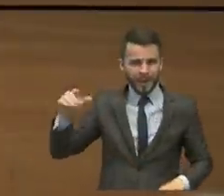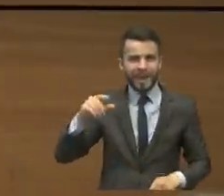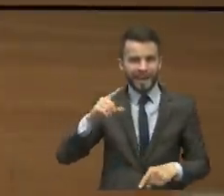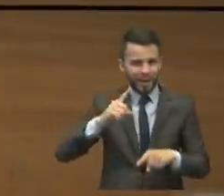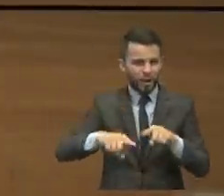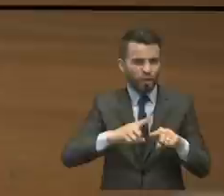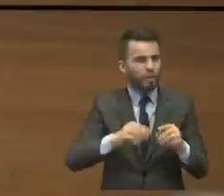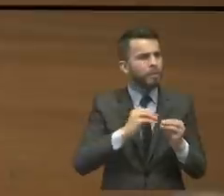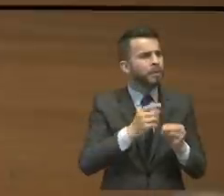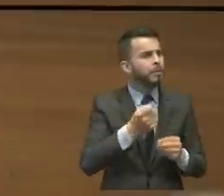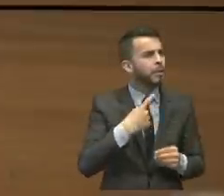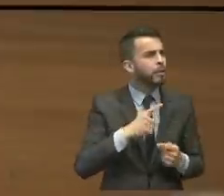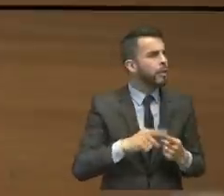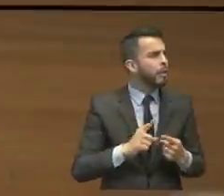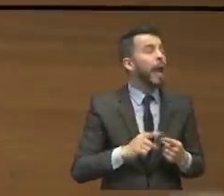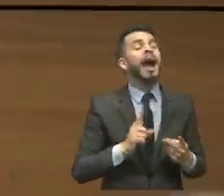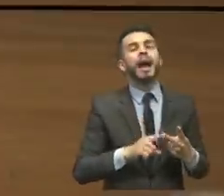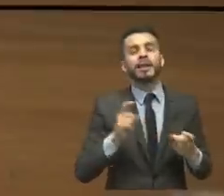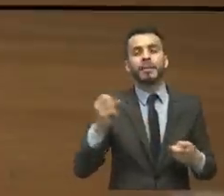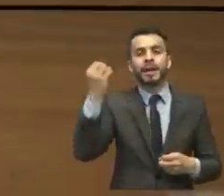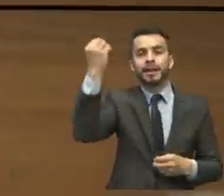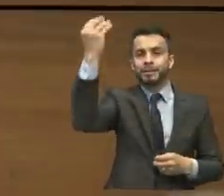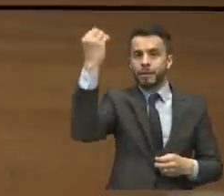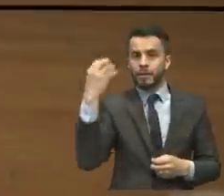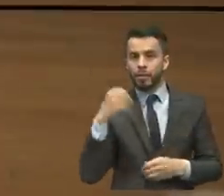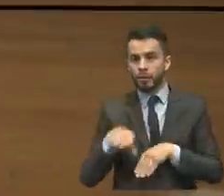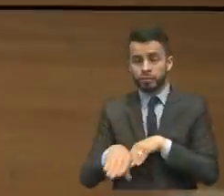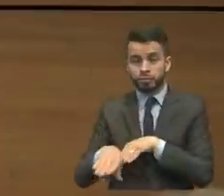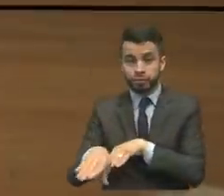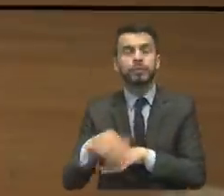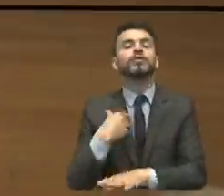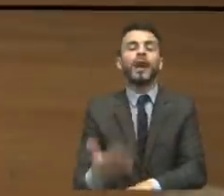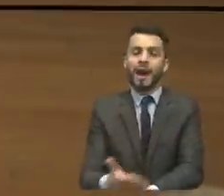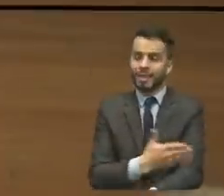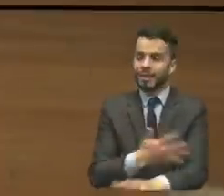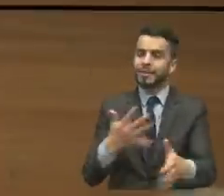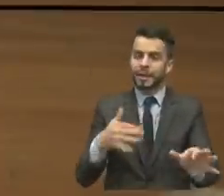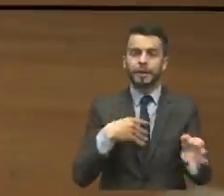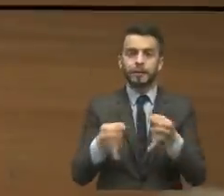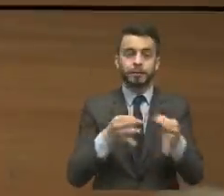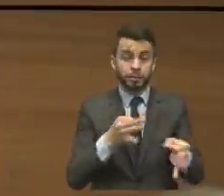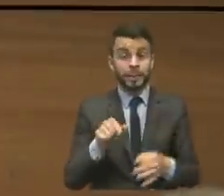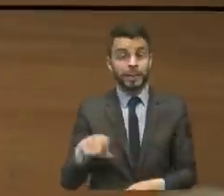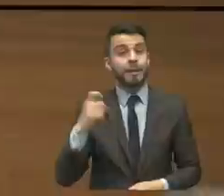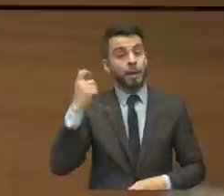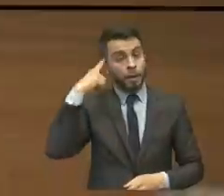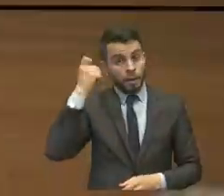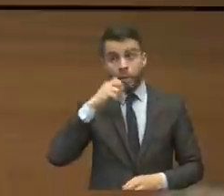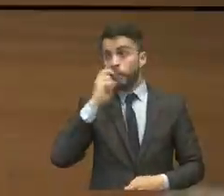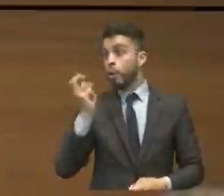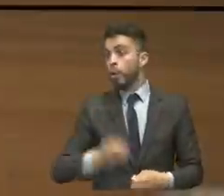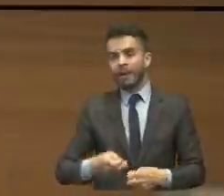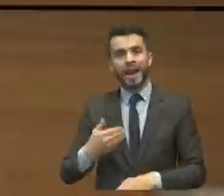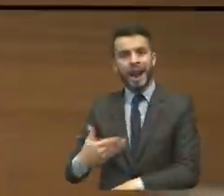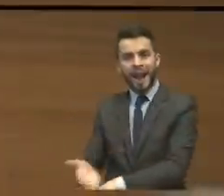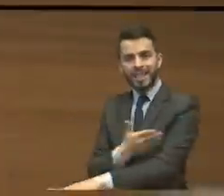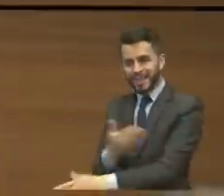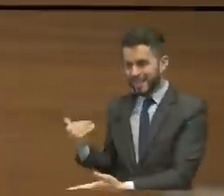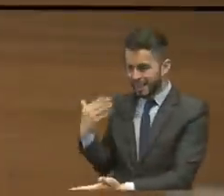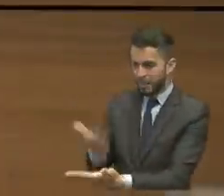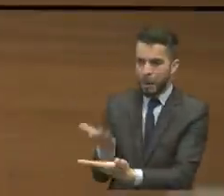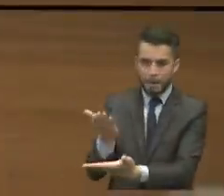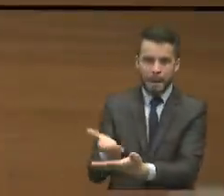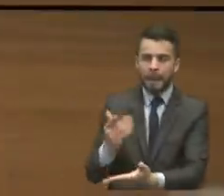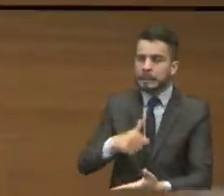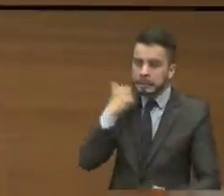¿Qué más me preguntas? Los semáforos, sí, tienes razón. Expliqué, y este es un desafío que hemos tenido, todas las propuestas que hemos hecho sobre la séptima,